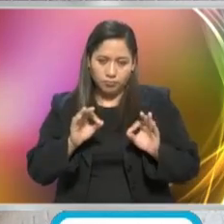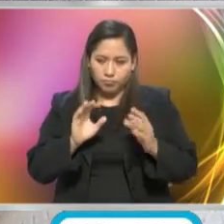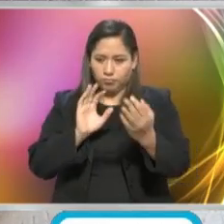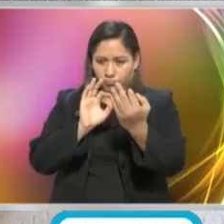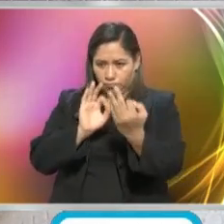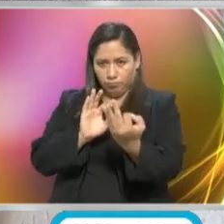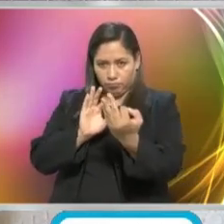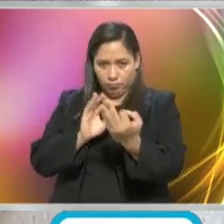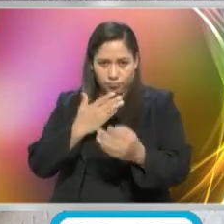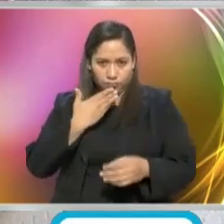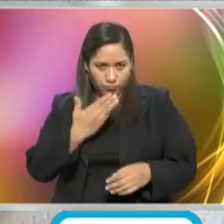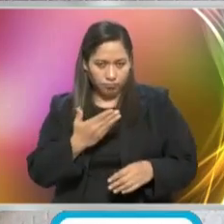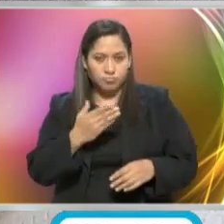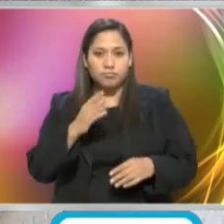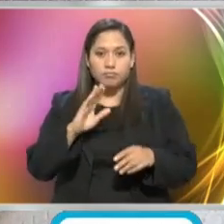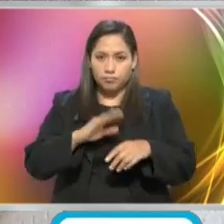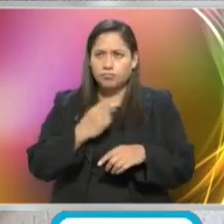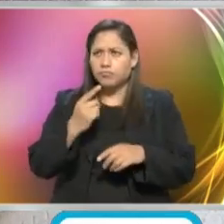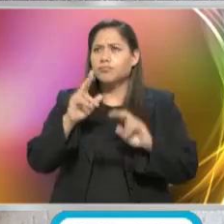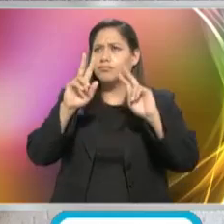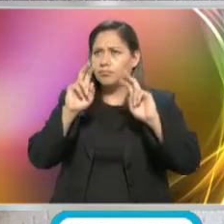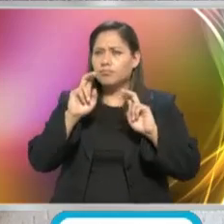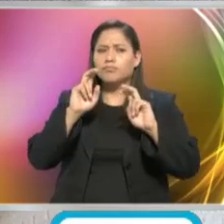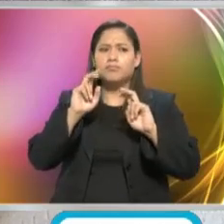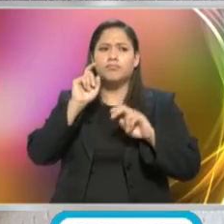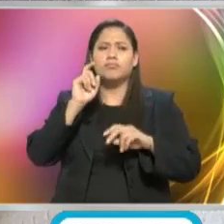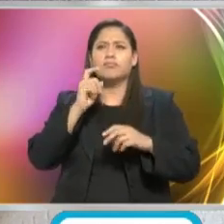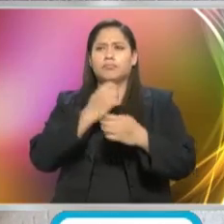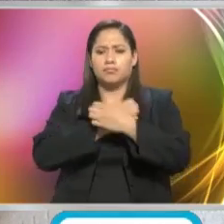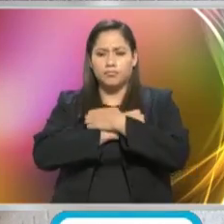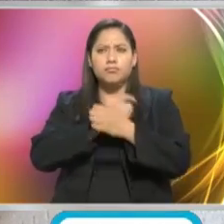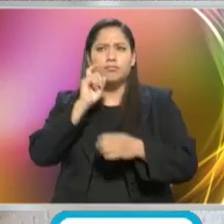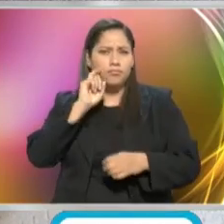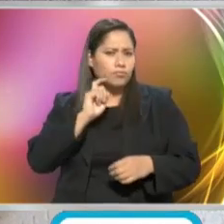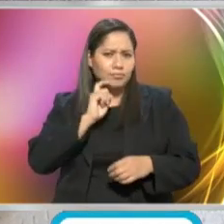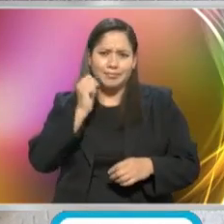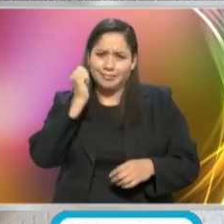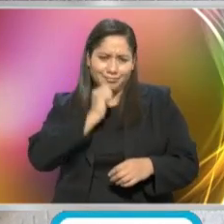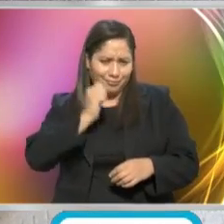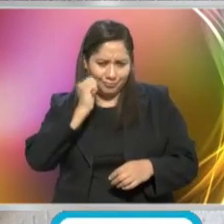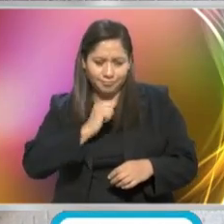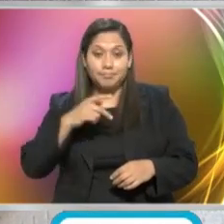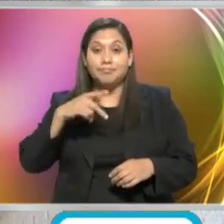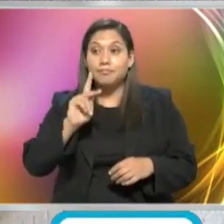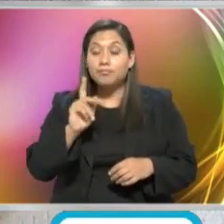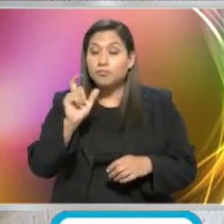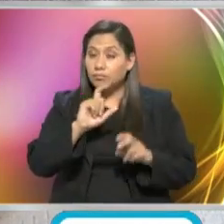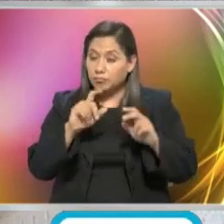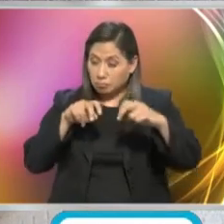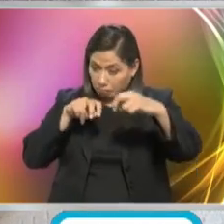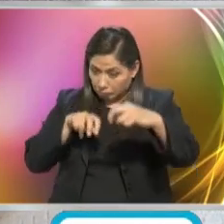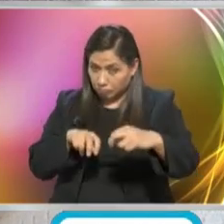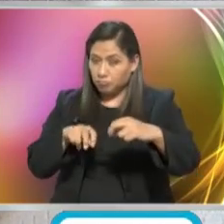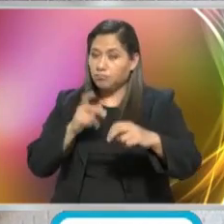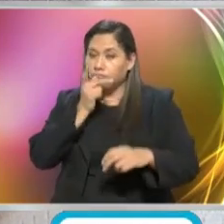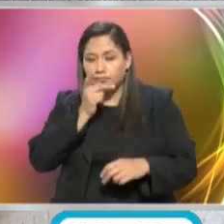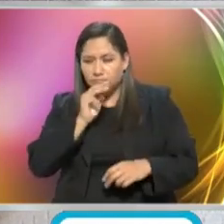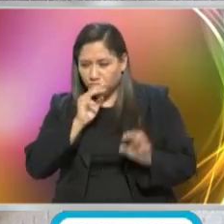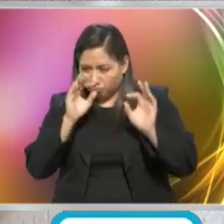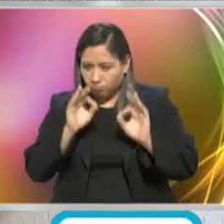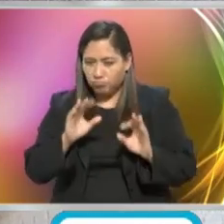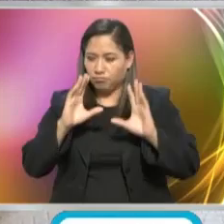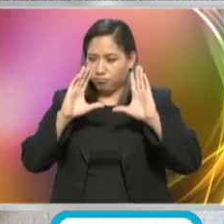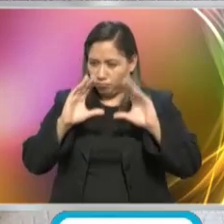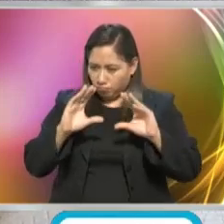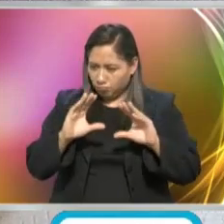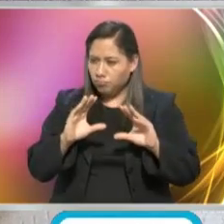vamos a hablar de esto porque recibimos una educación sexual informal todo el tiempo, pero cuando hay una educación sexual formal basada